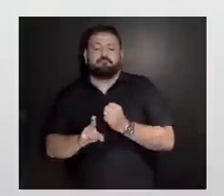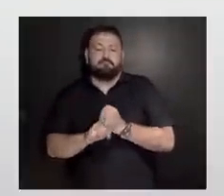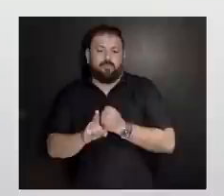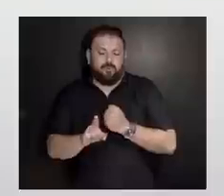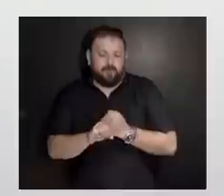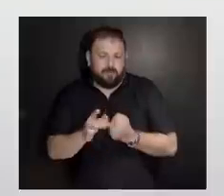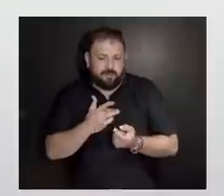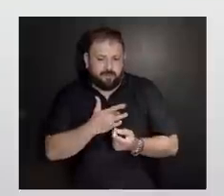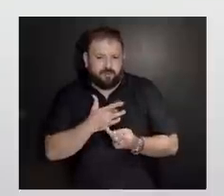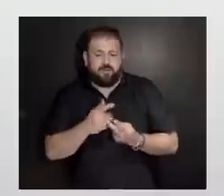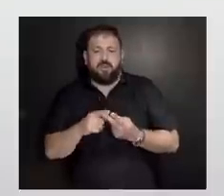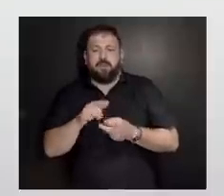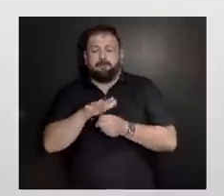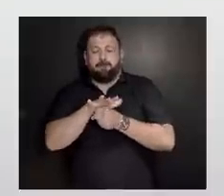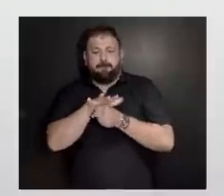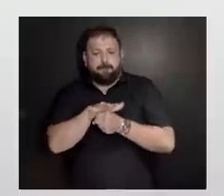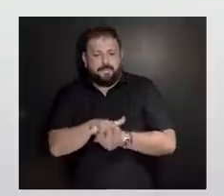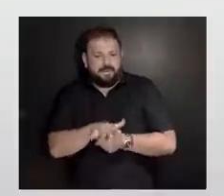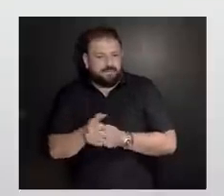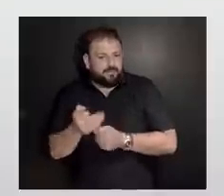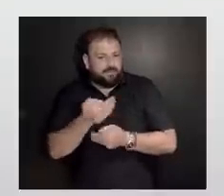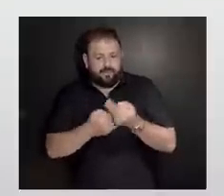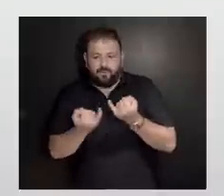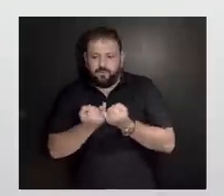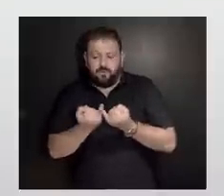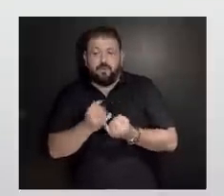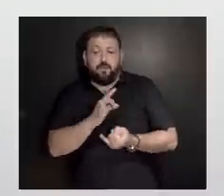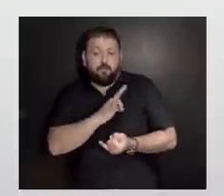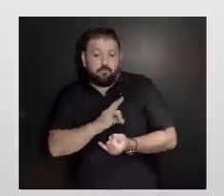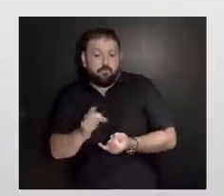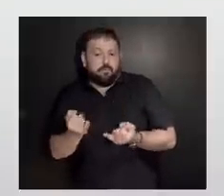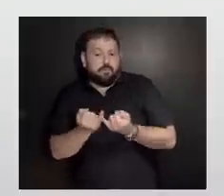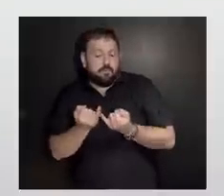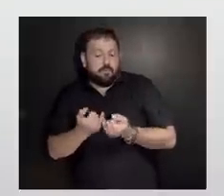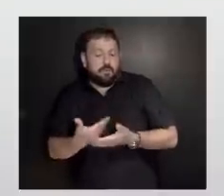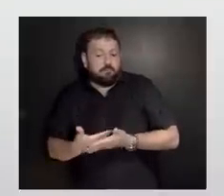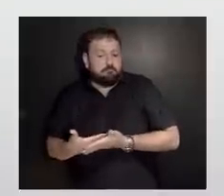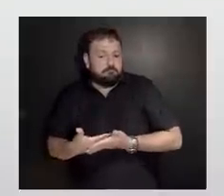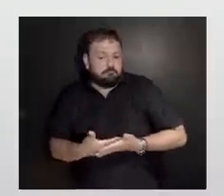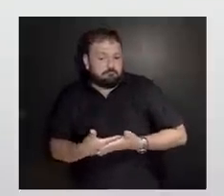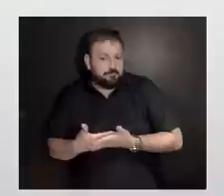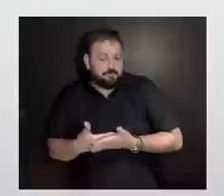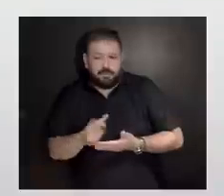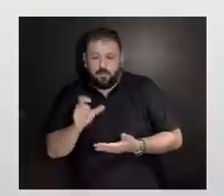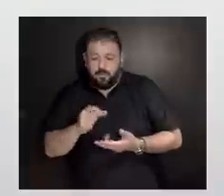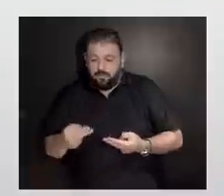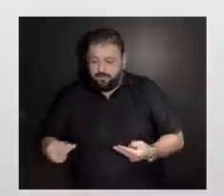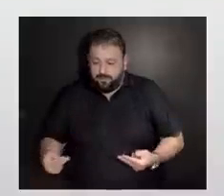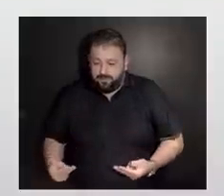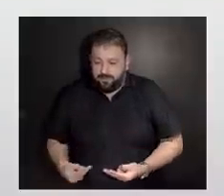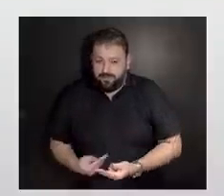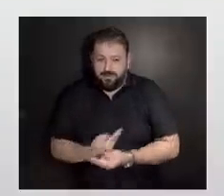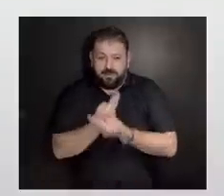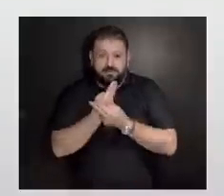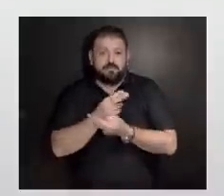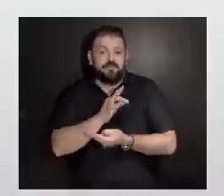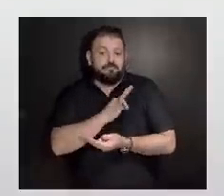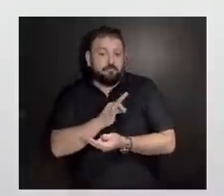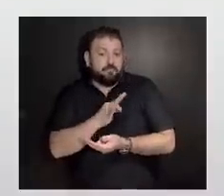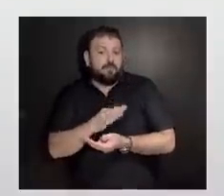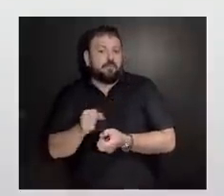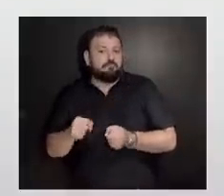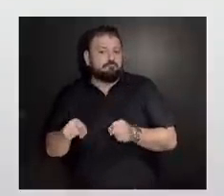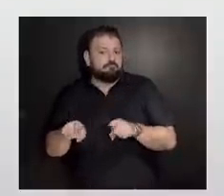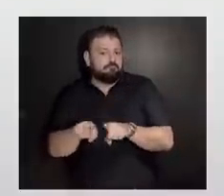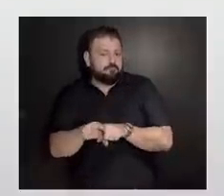presión arterial y también puede generar que el bebé recién nacido puede tener macrosomismo, que